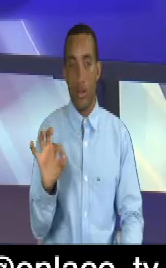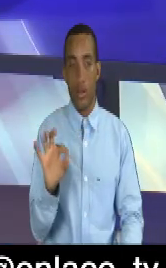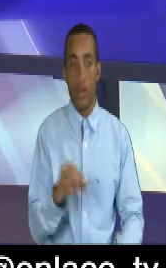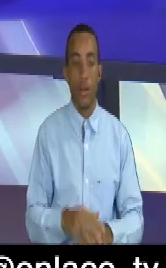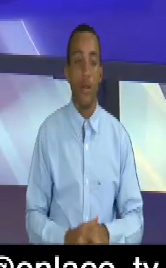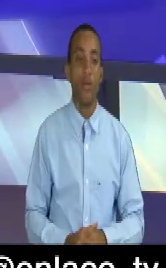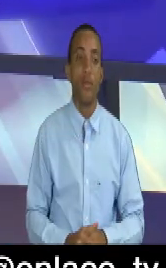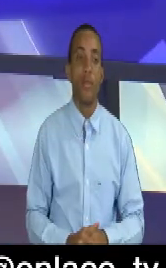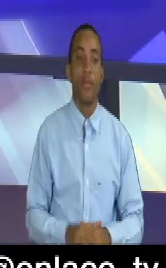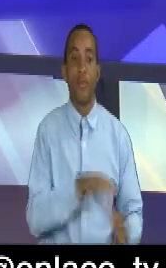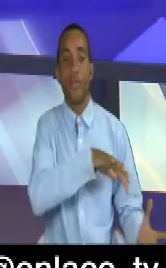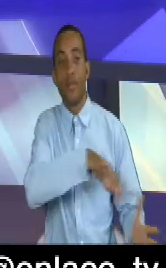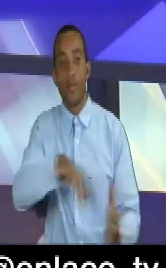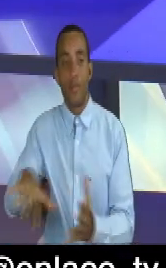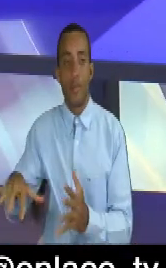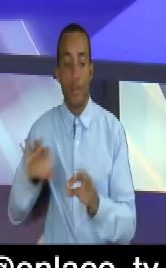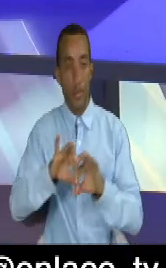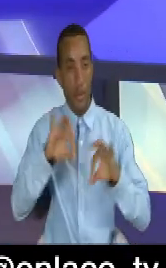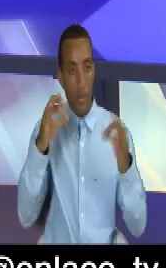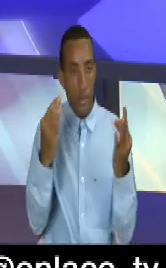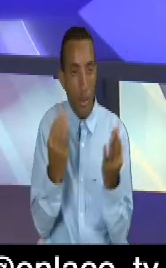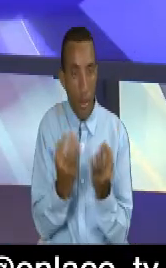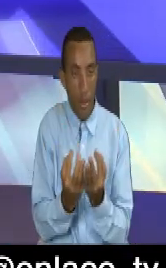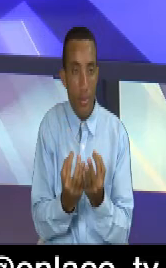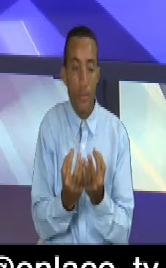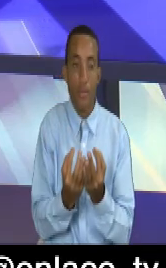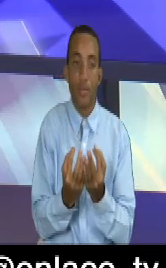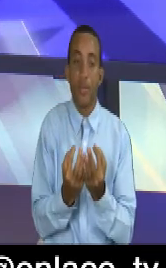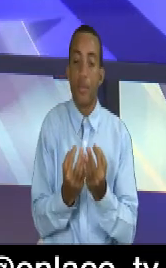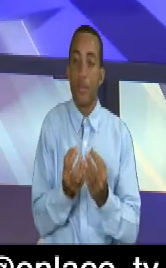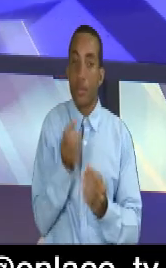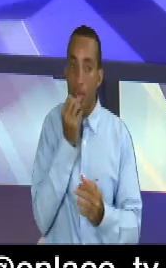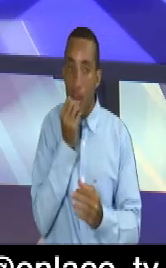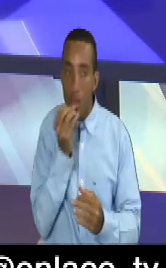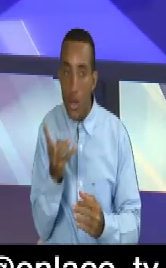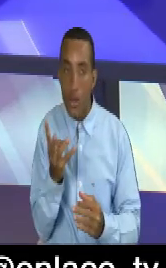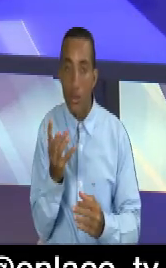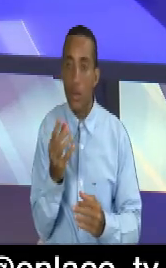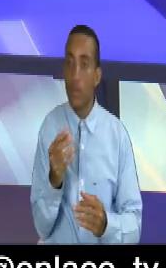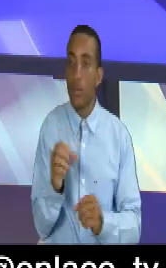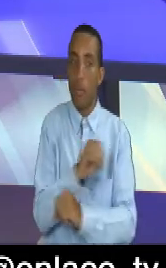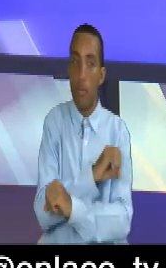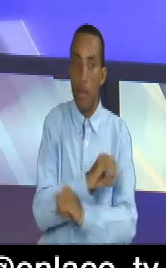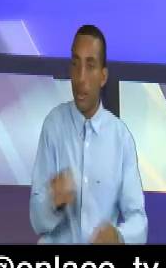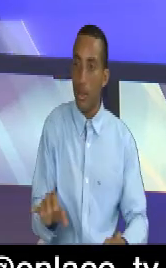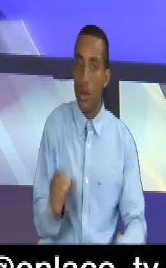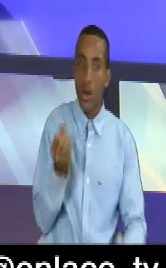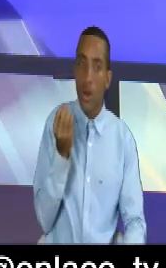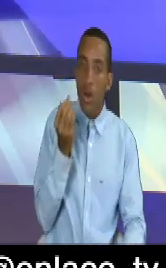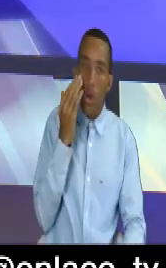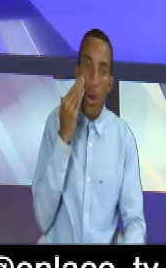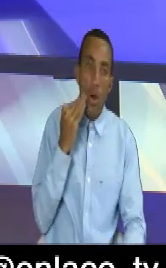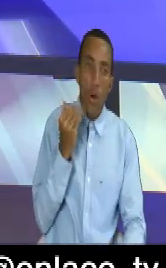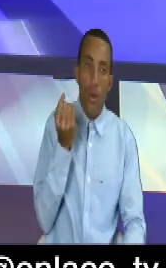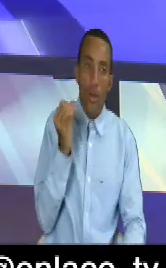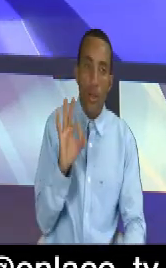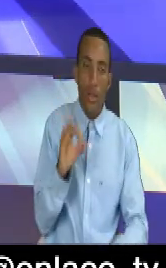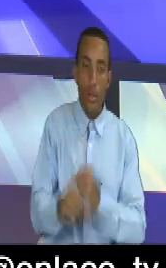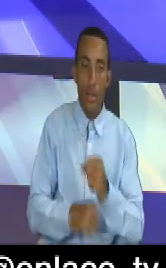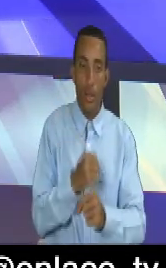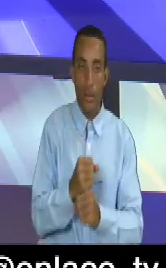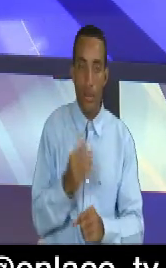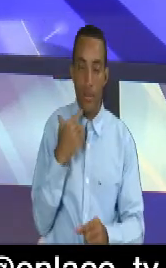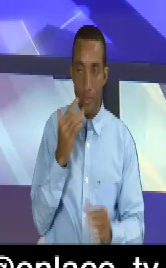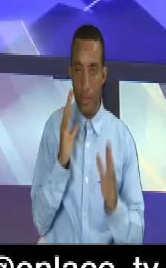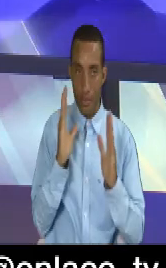Y una familia en el barrio Las Granjas denuncia la desaparición de una joven de 13 años de edad. Carolina Cantillo preparó el siguiente